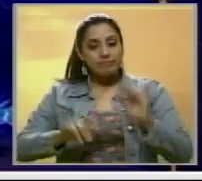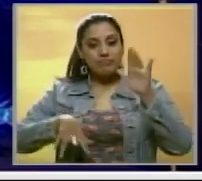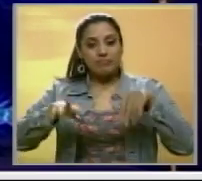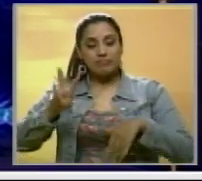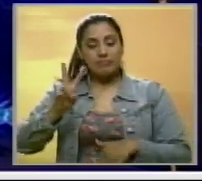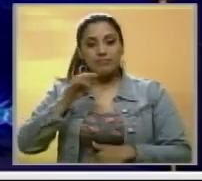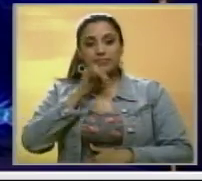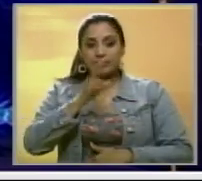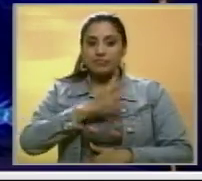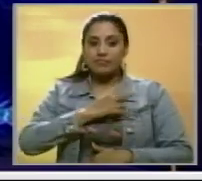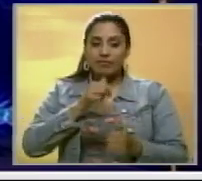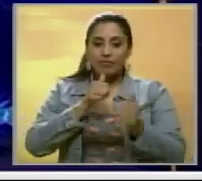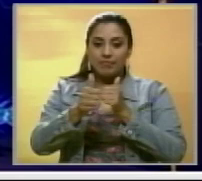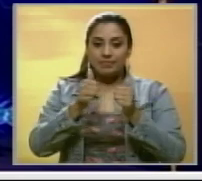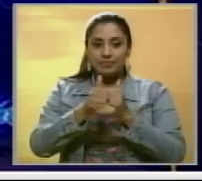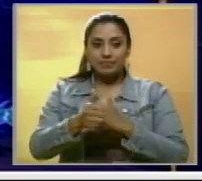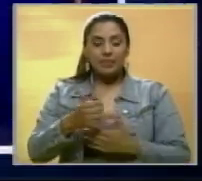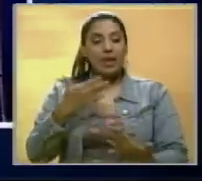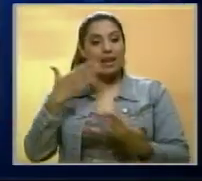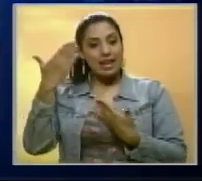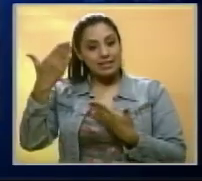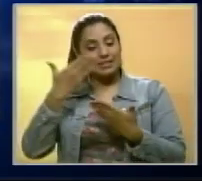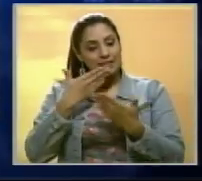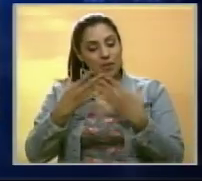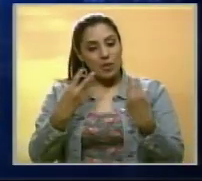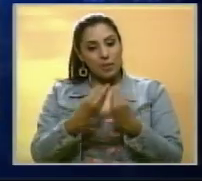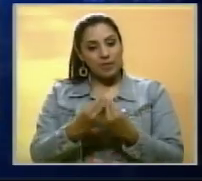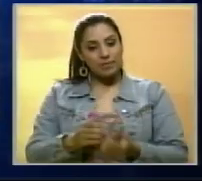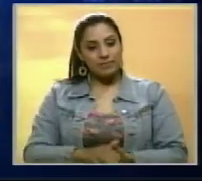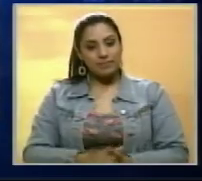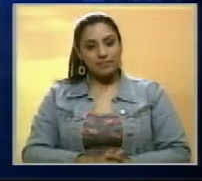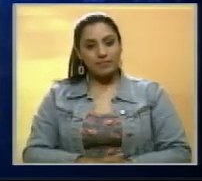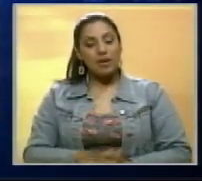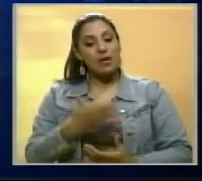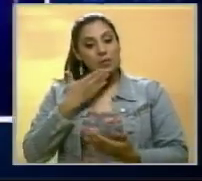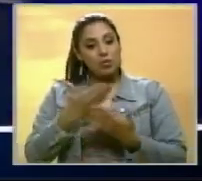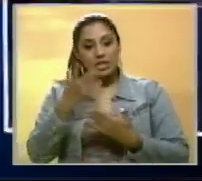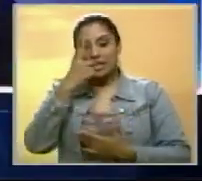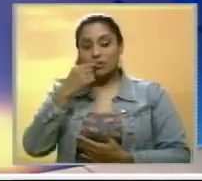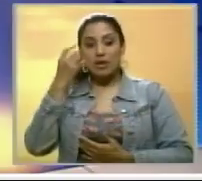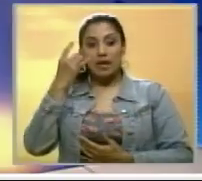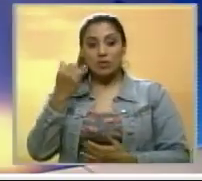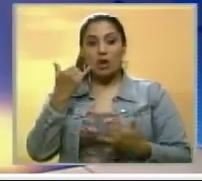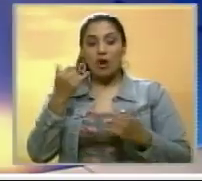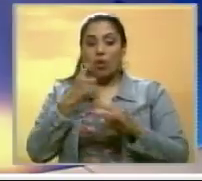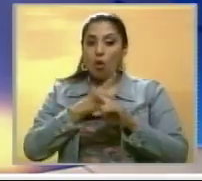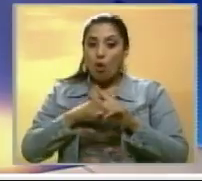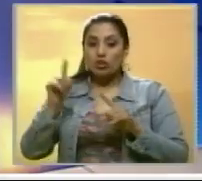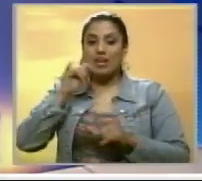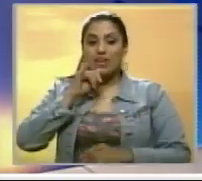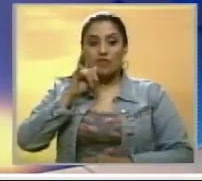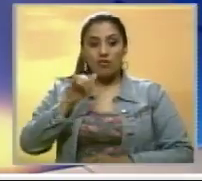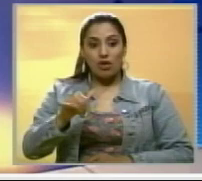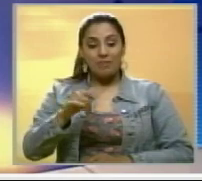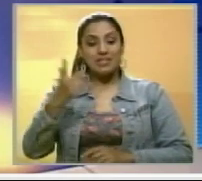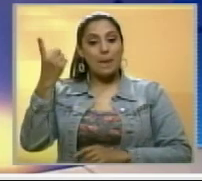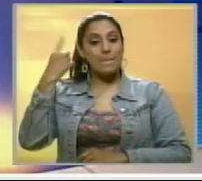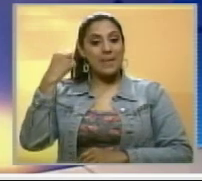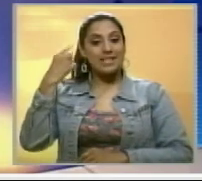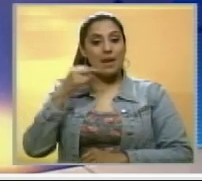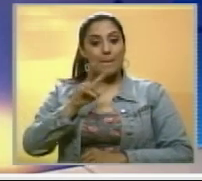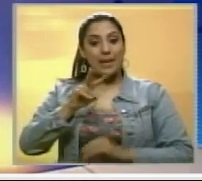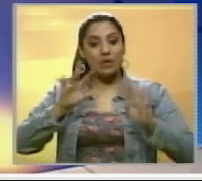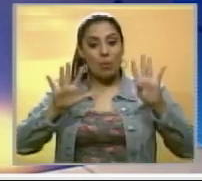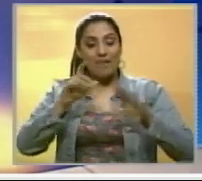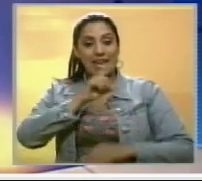aquí la información deportiva en Noticiero Venevisión. Gracias por su compañía. Muchísimas gracias, Tony. Y entre otras informaciones, desde el pasado